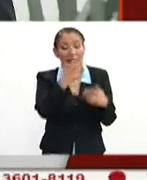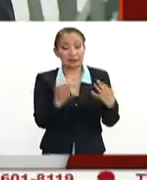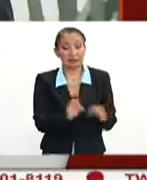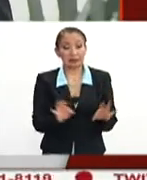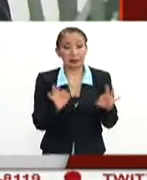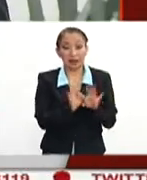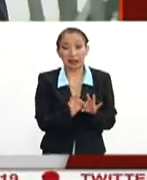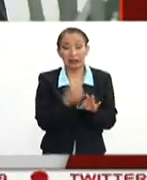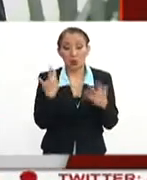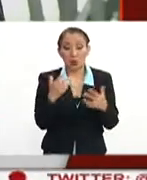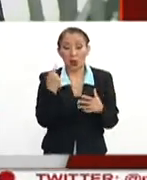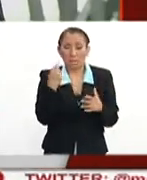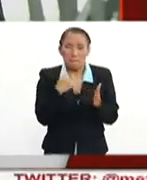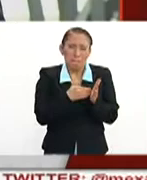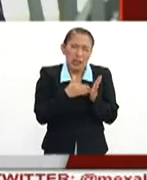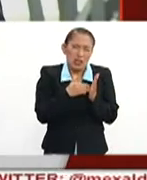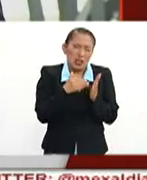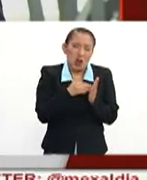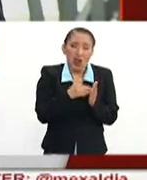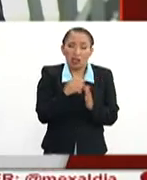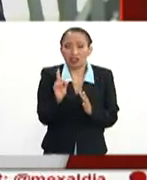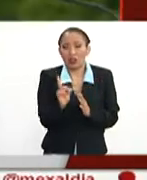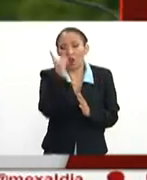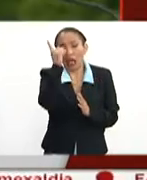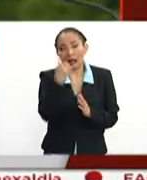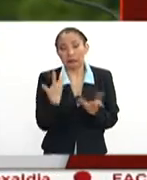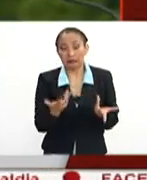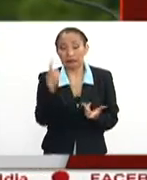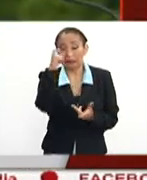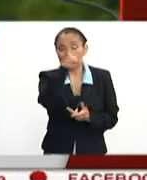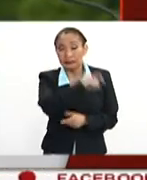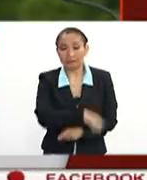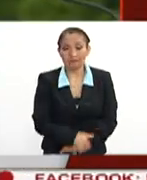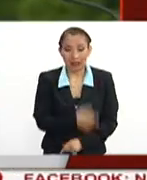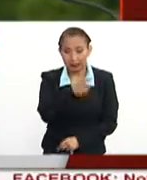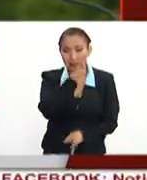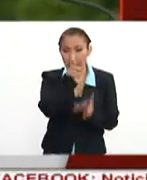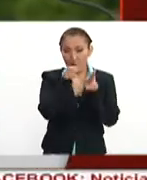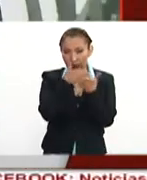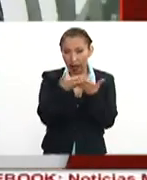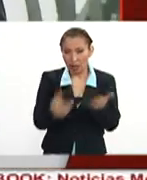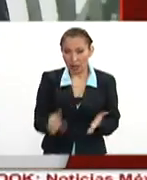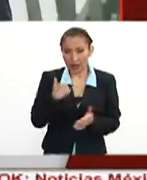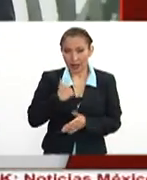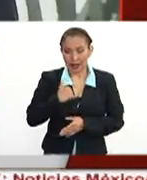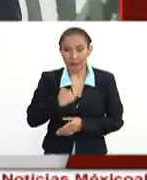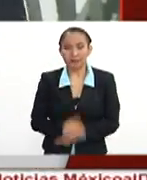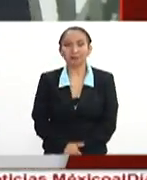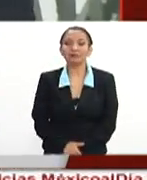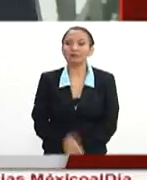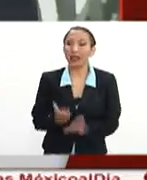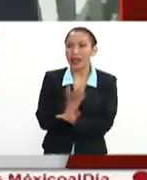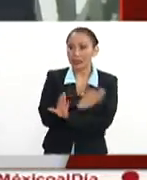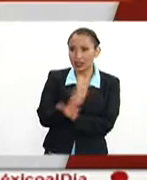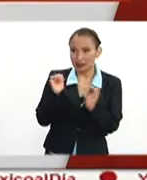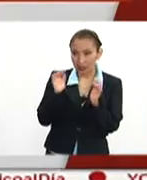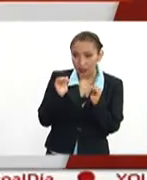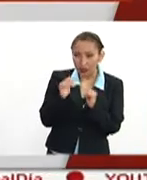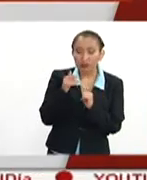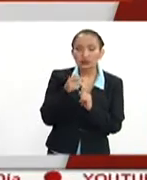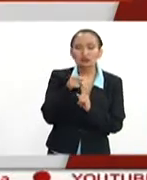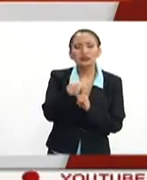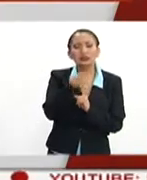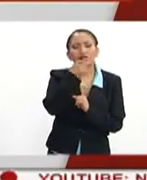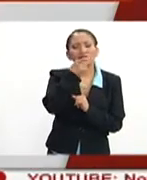Comercio. Estamos hablando de miles de millones de dólares en juego. Ese es el reporte que tenemos desde Canadá. Pues antes de despedirnos,